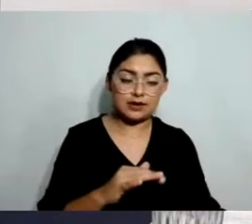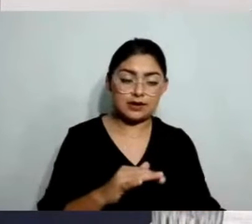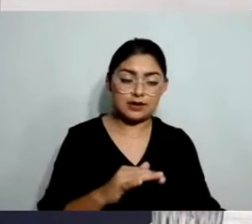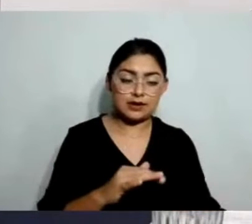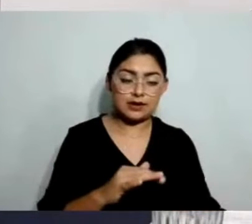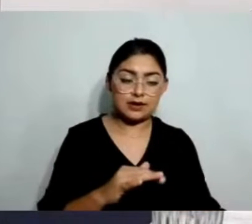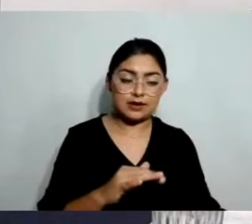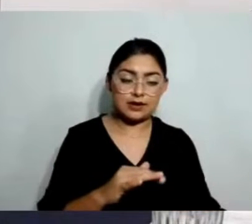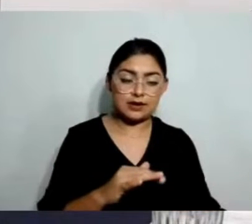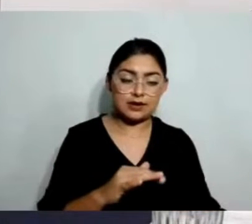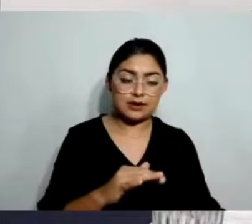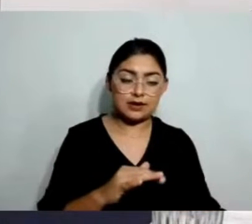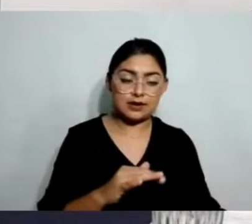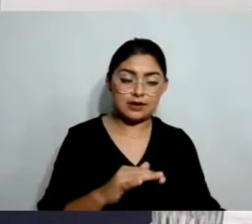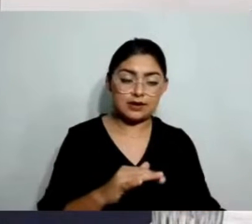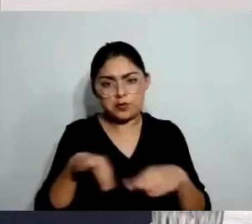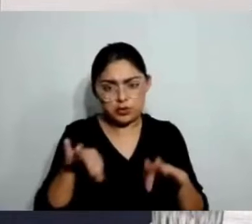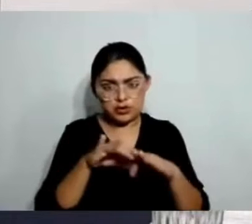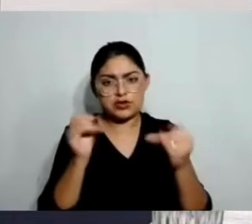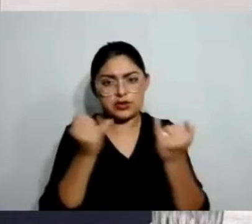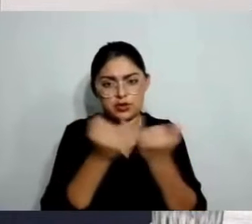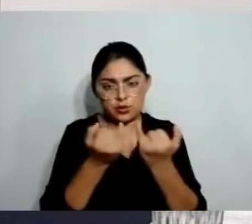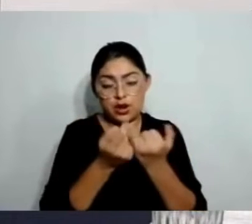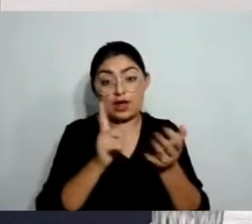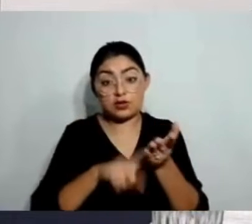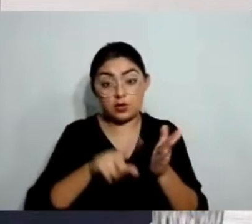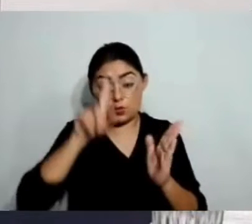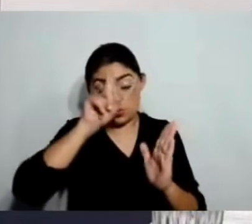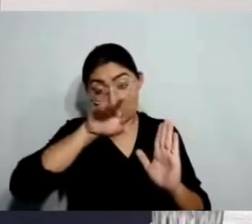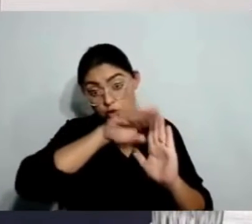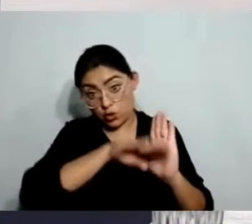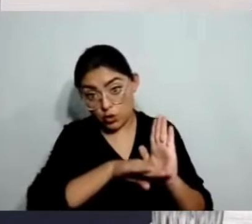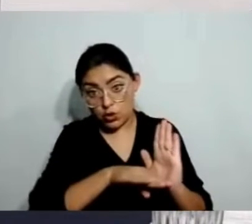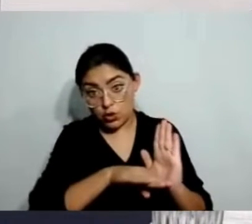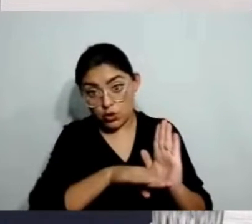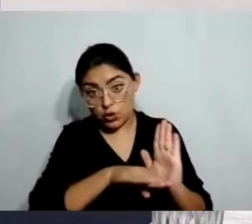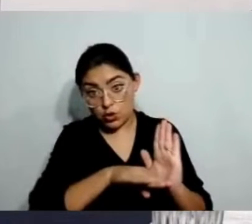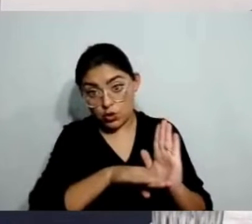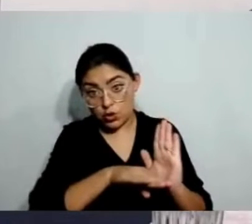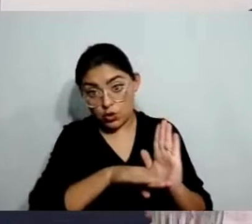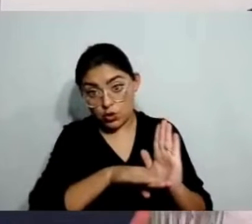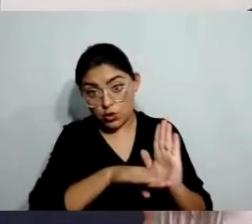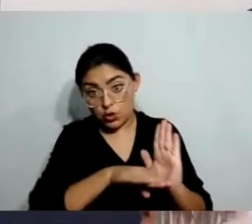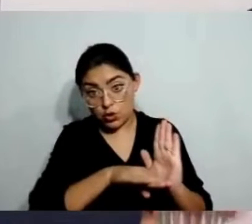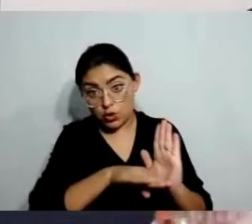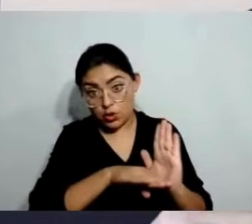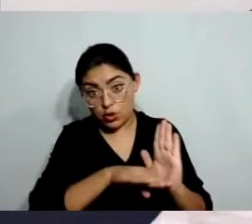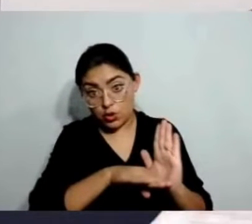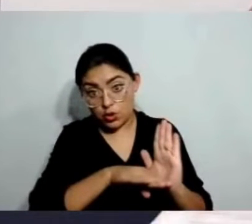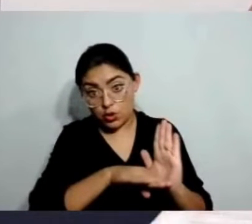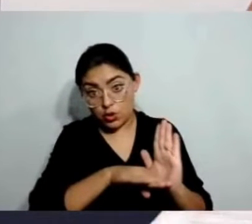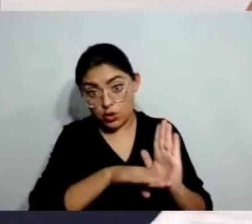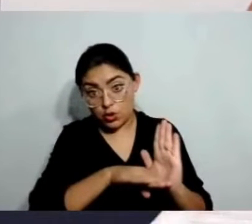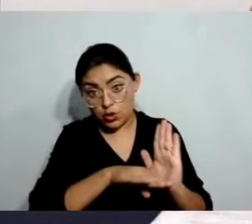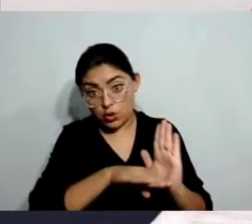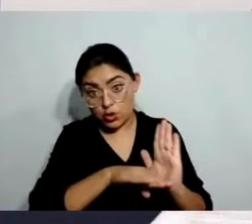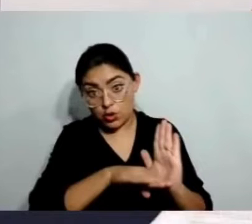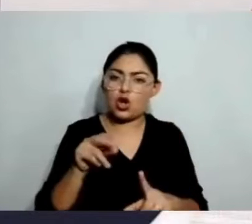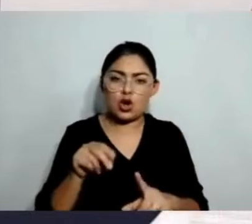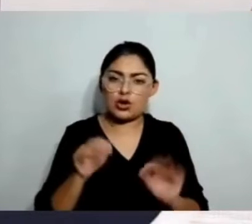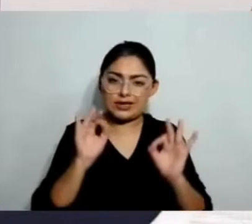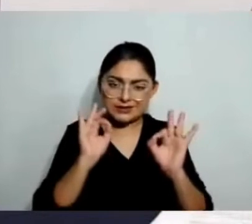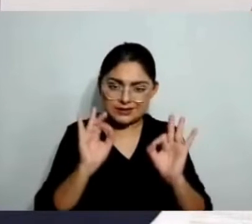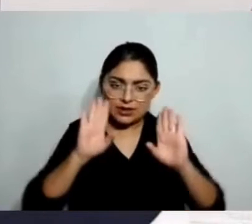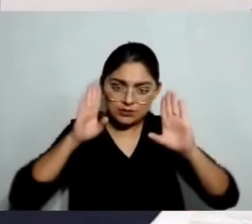del protocolo no solo contesta las preguntas en abstracto o o de forma general me refiero de un estándar sino